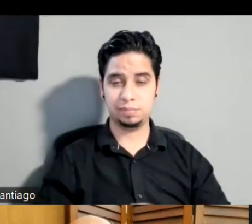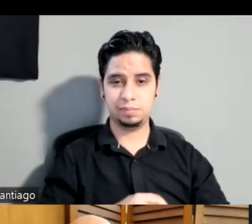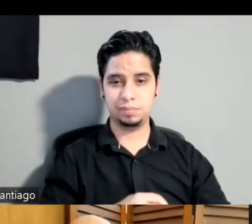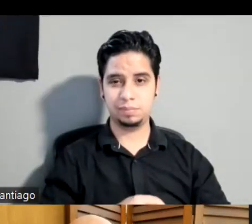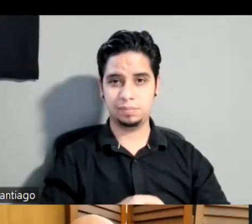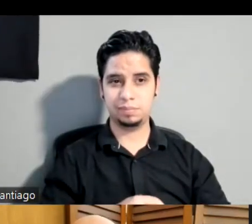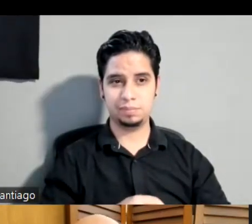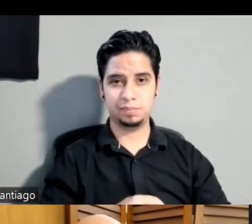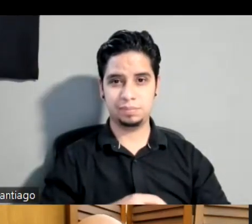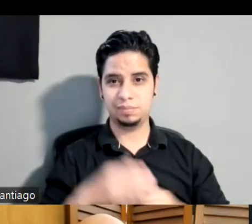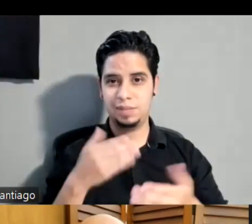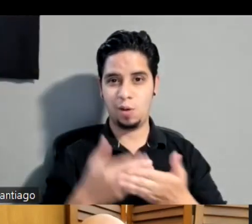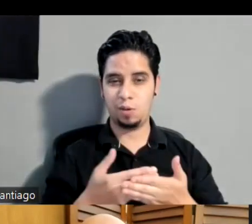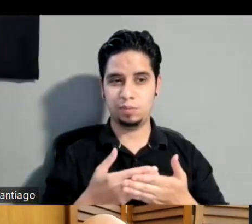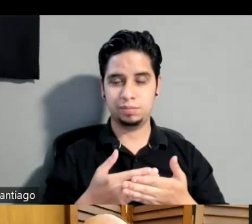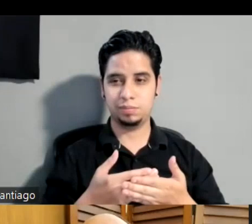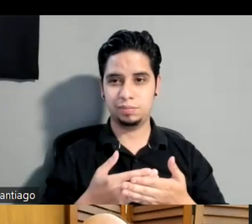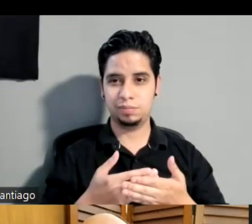llegó. Bueno,